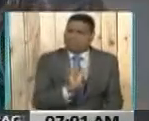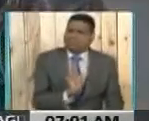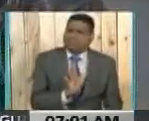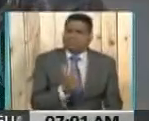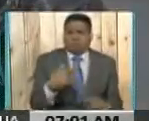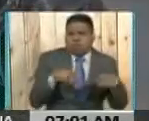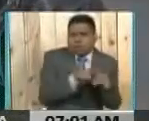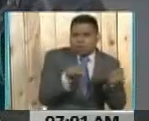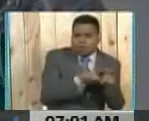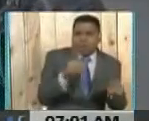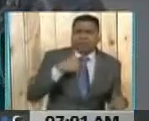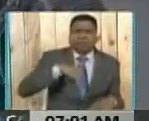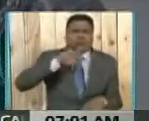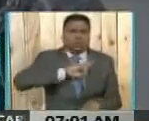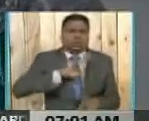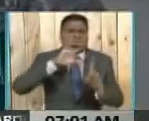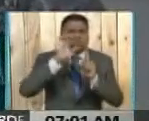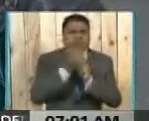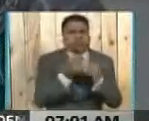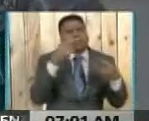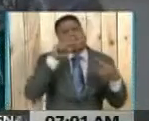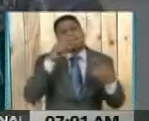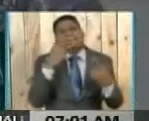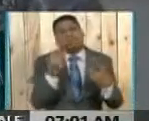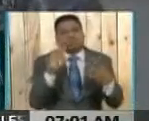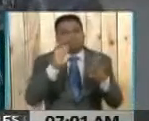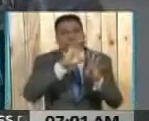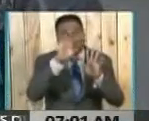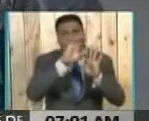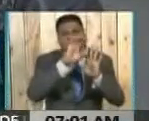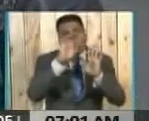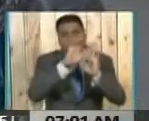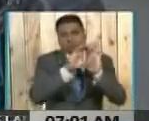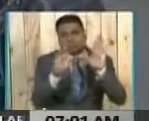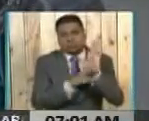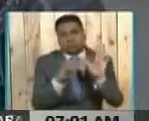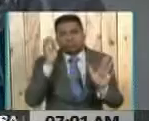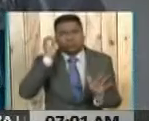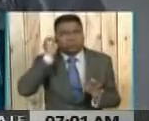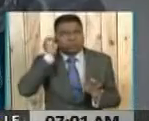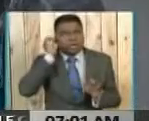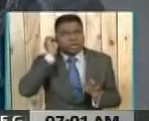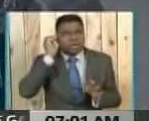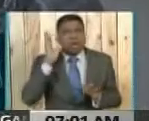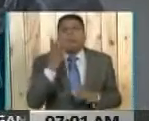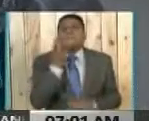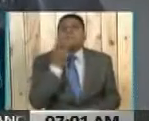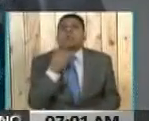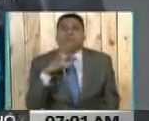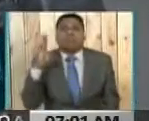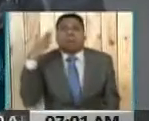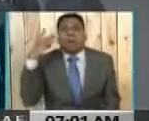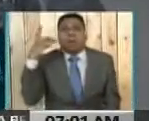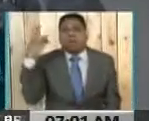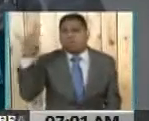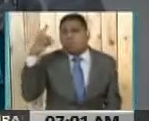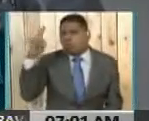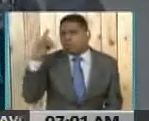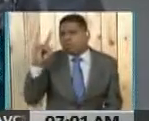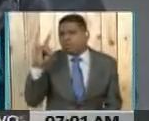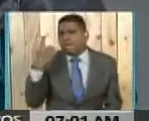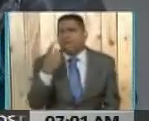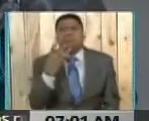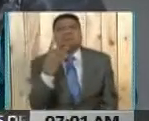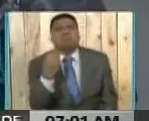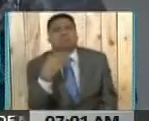correspondían. Basta ver la cantidad de constituciones. Un país como Bolivia tiene como no sé cuántas decenas de constituciones. ¿Por qué? Porque